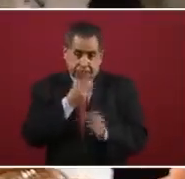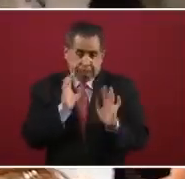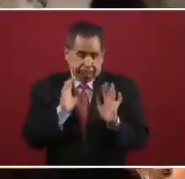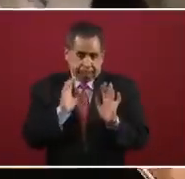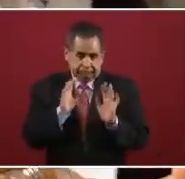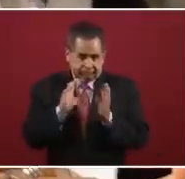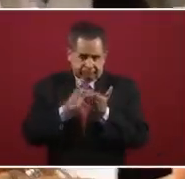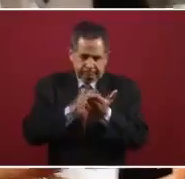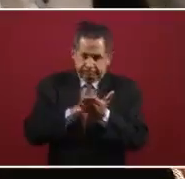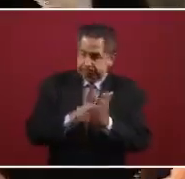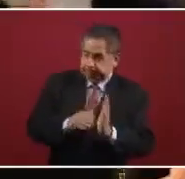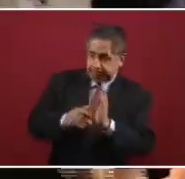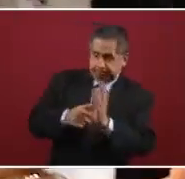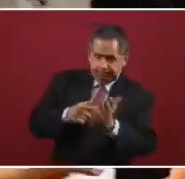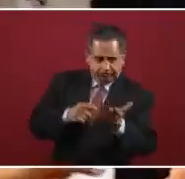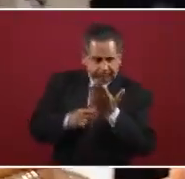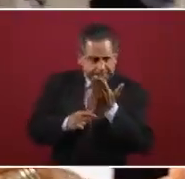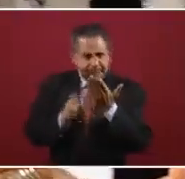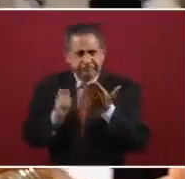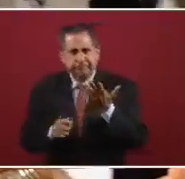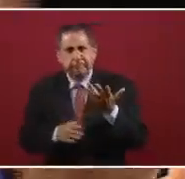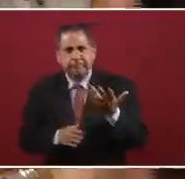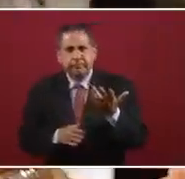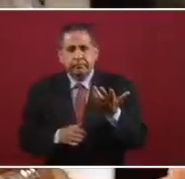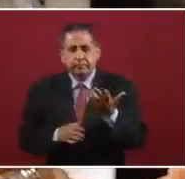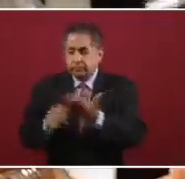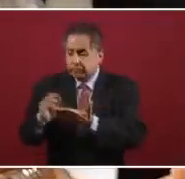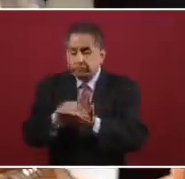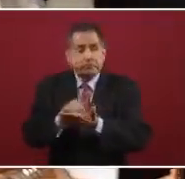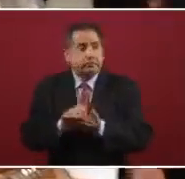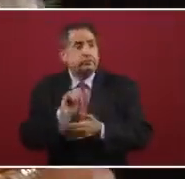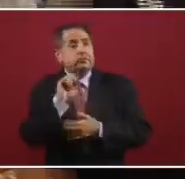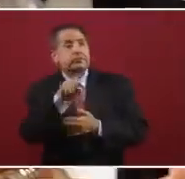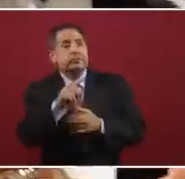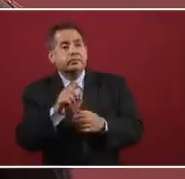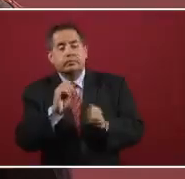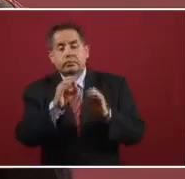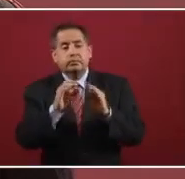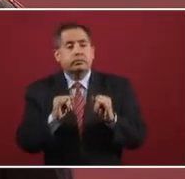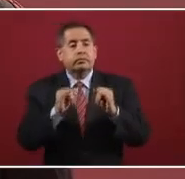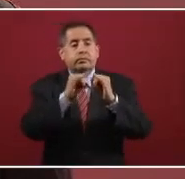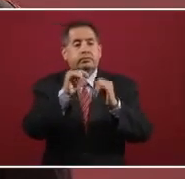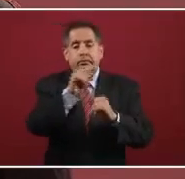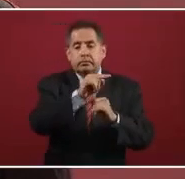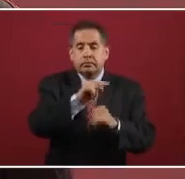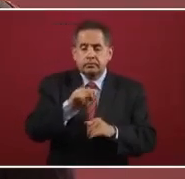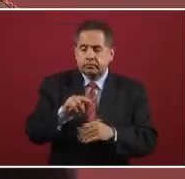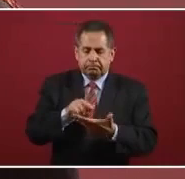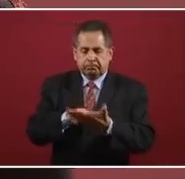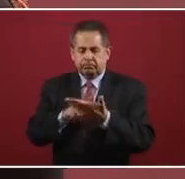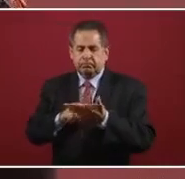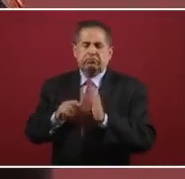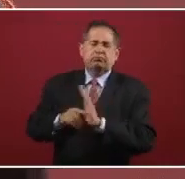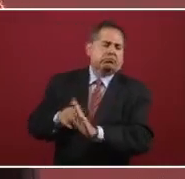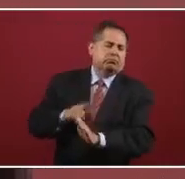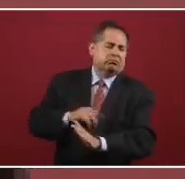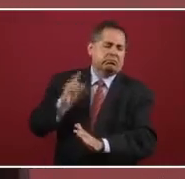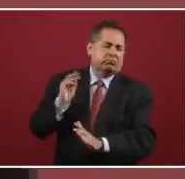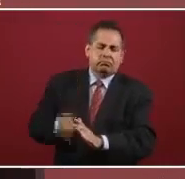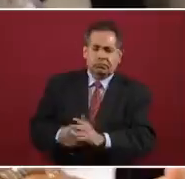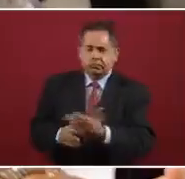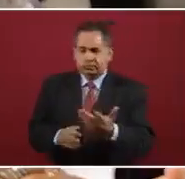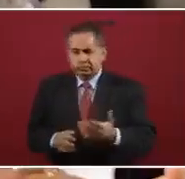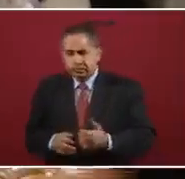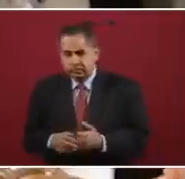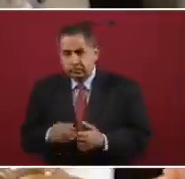con papel en mano, sí, que precisamente los mandan a las dependencias y esas dependencias no reconocen el papel que ustedes están